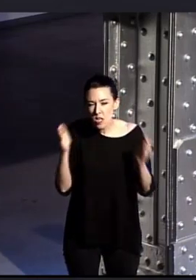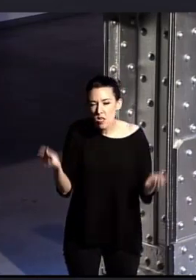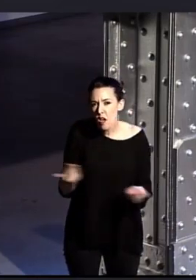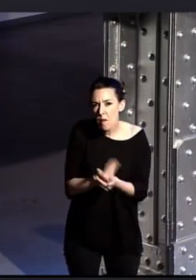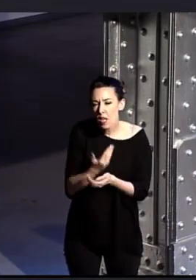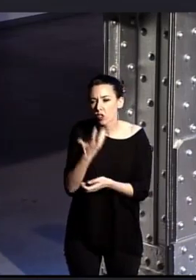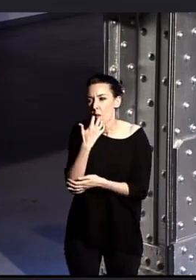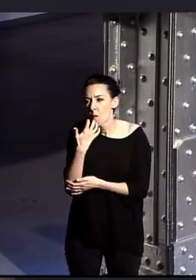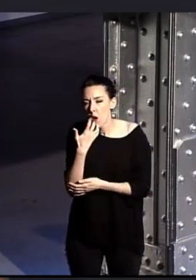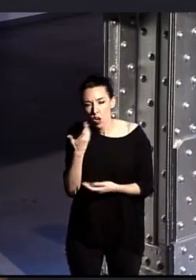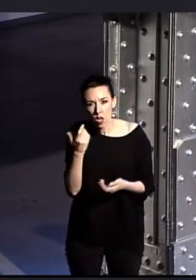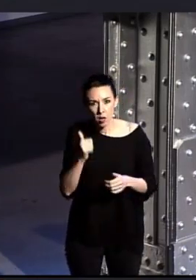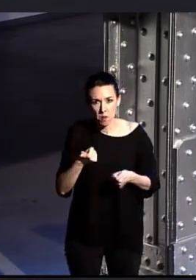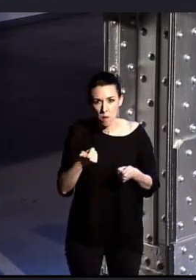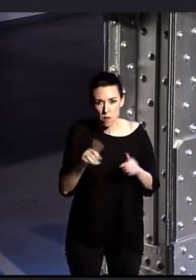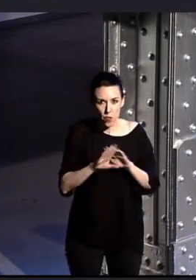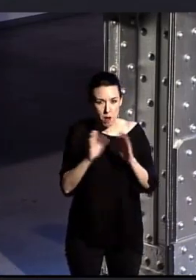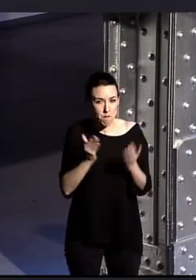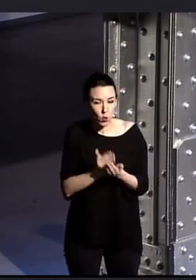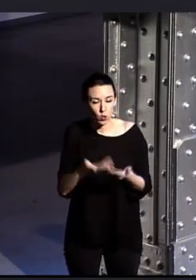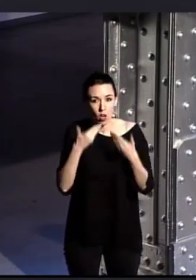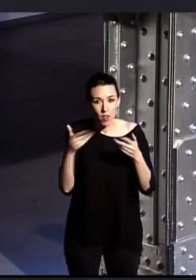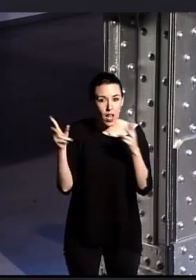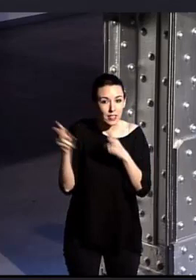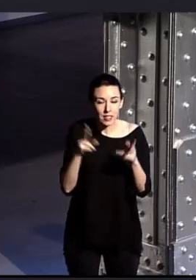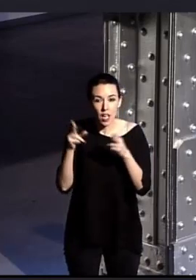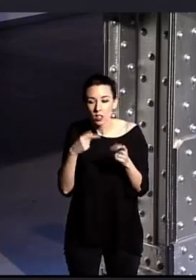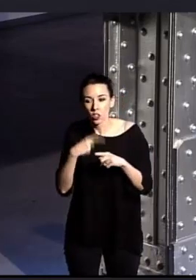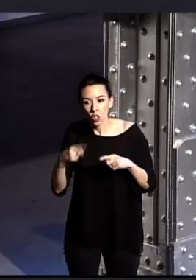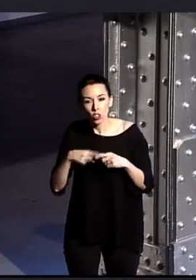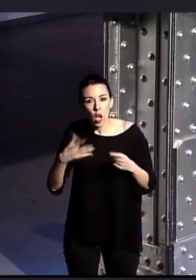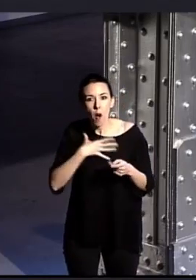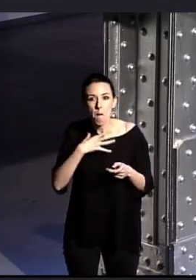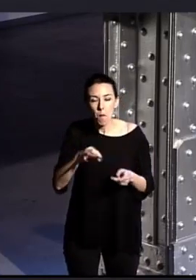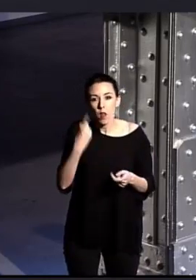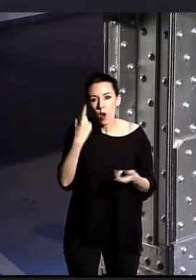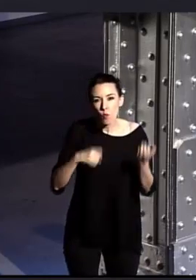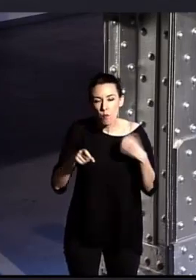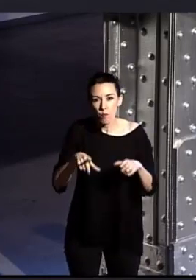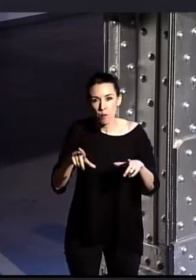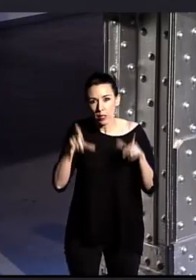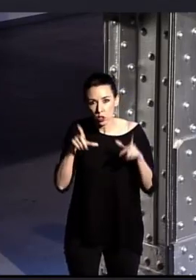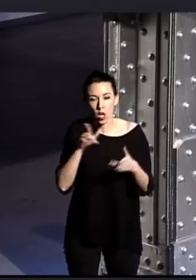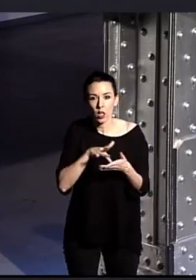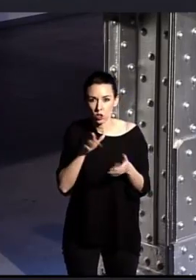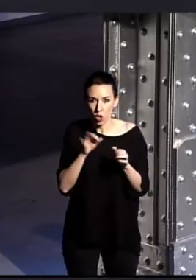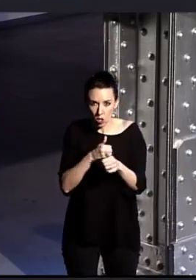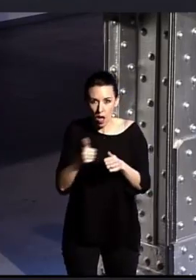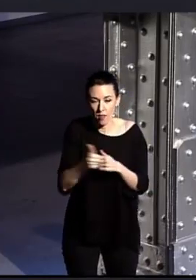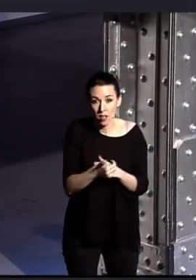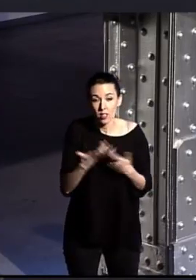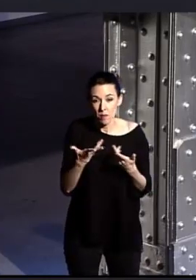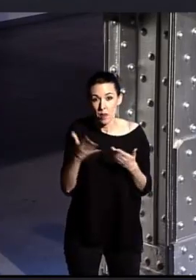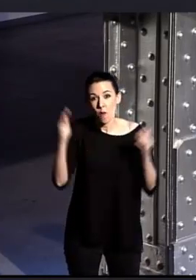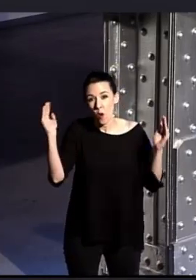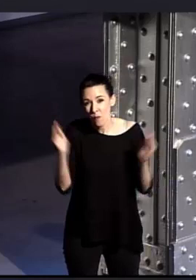de desenvolver mundos a través de series y probablemente hay algún personaje que ahí sea relevante, pero es cierto que al ser